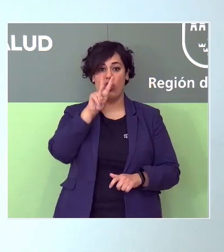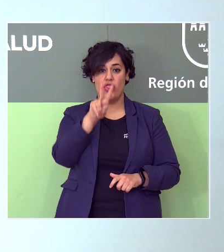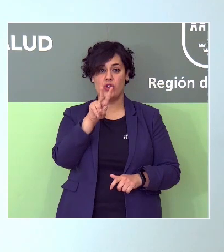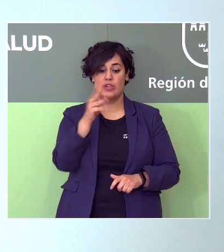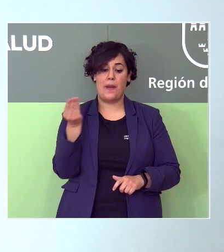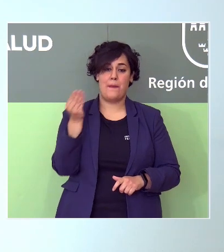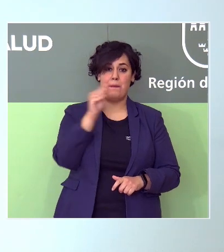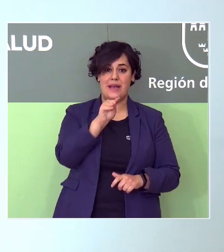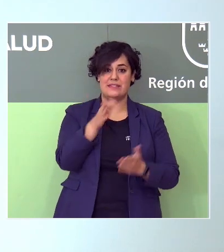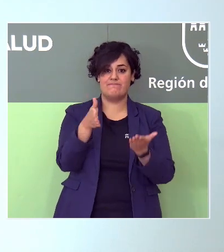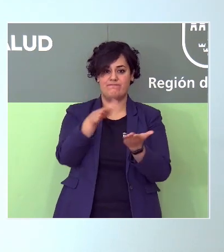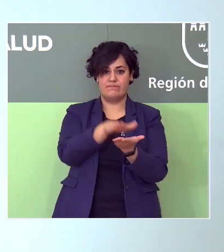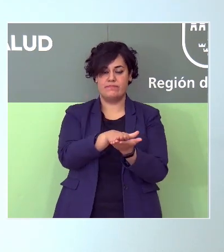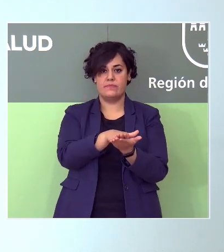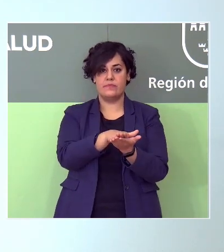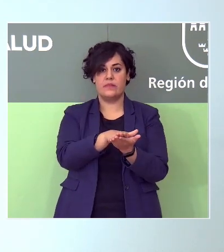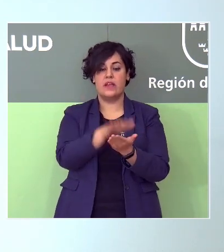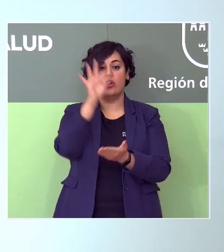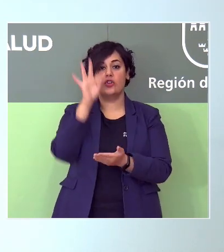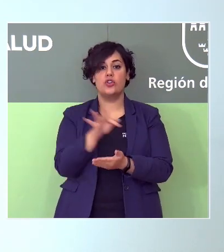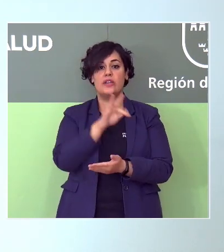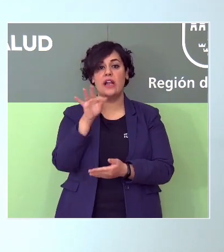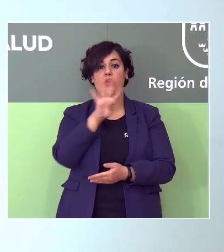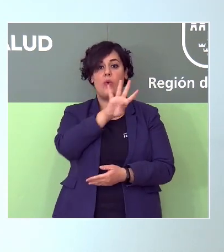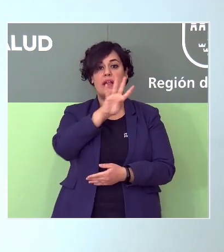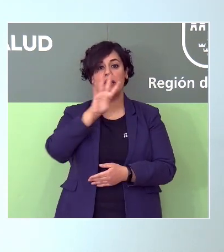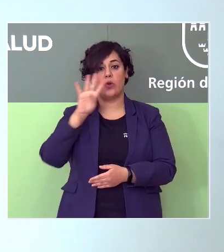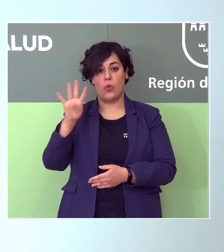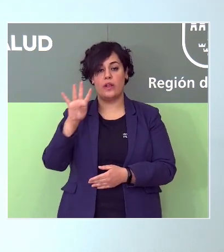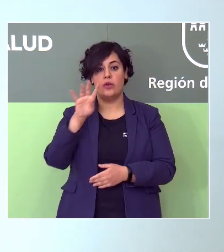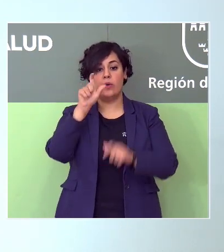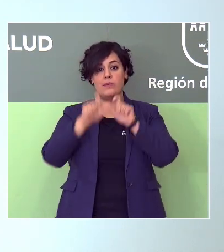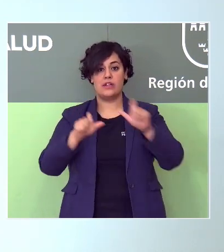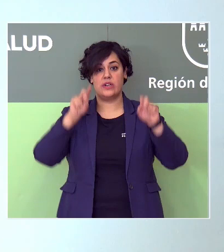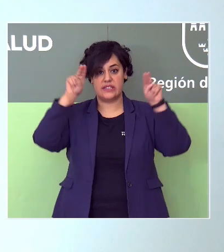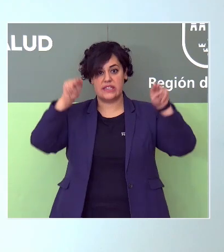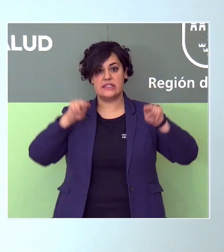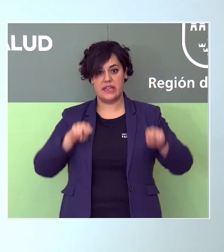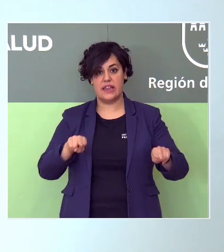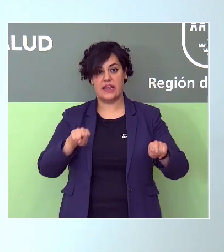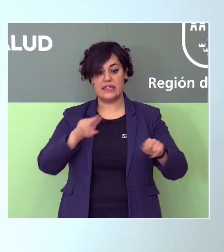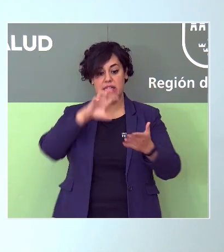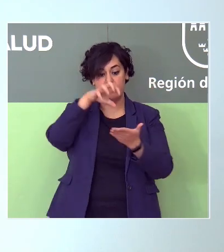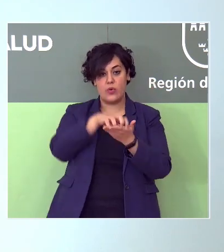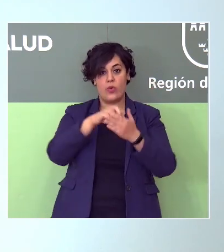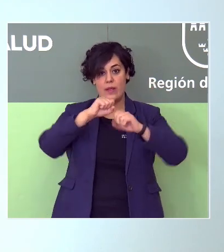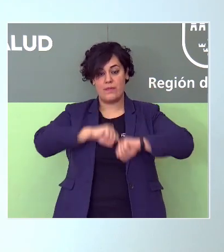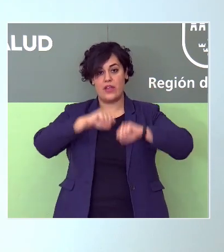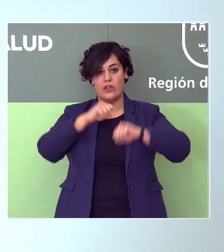más, alcanzando una suma de 44 los residentes de estas residencias fallecidos.